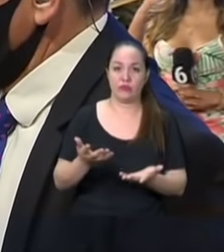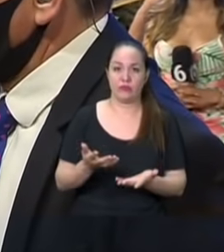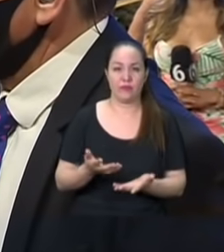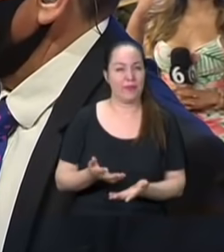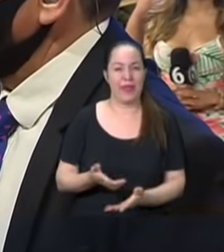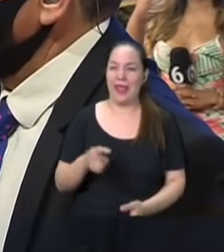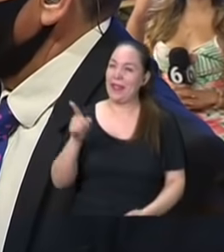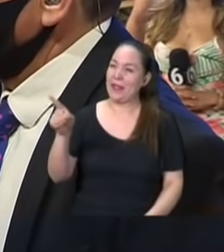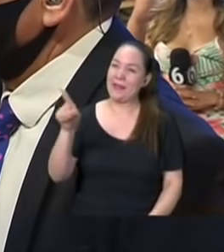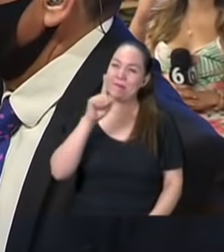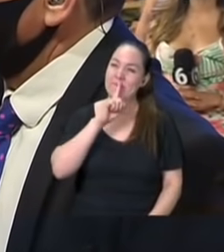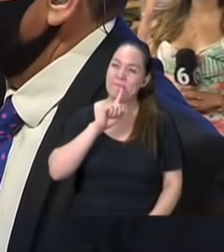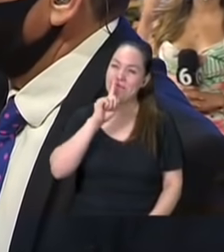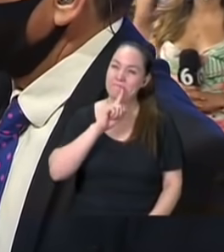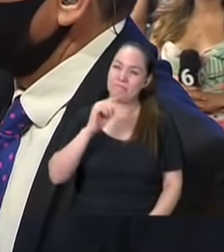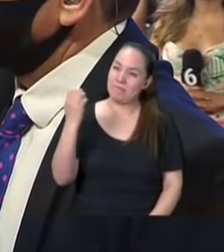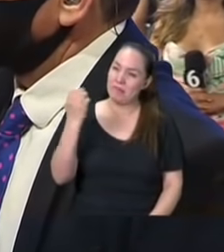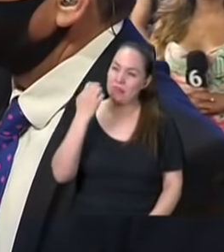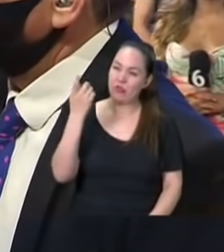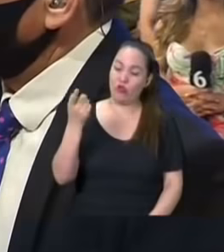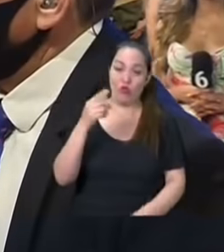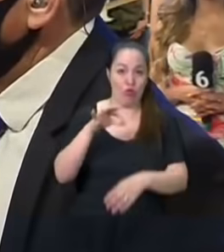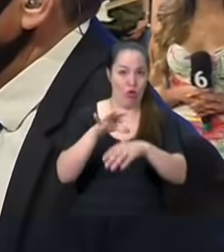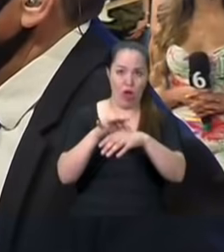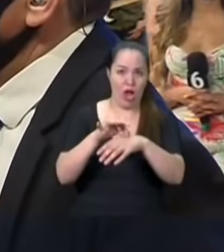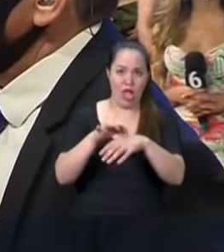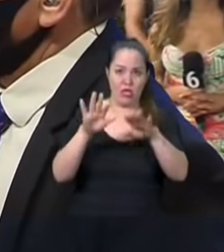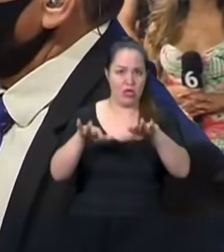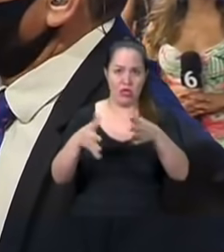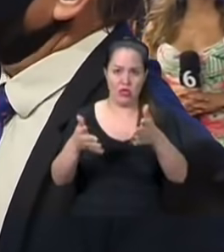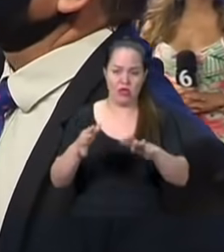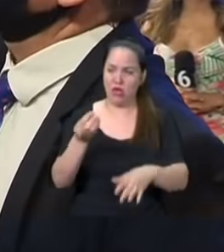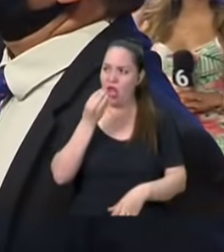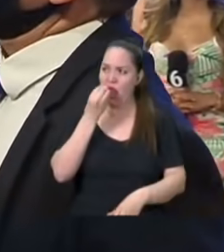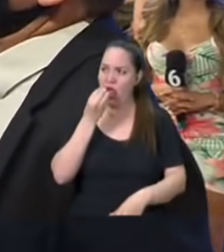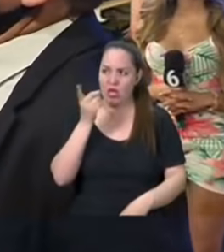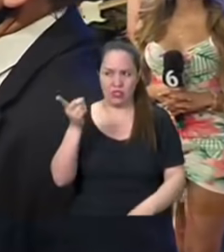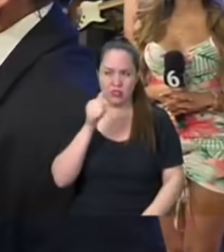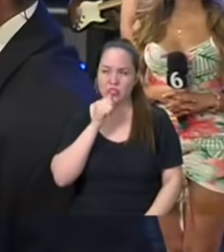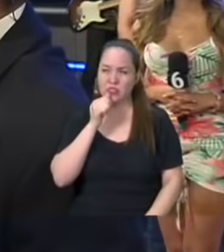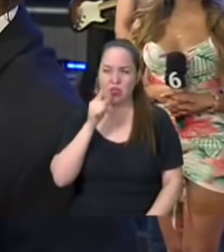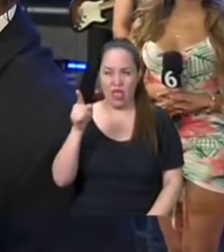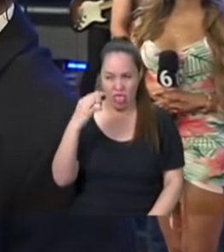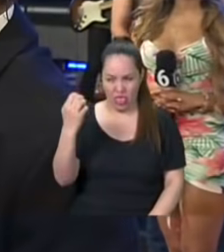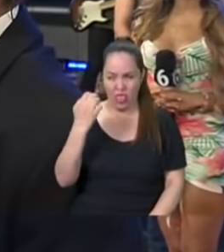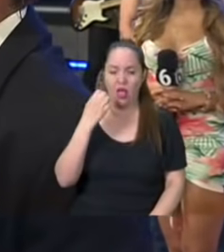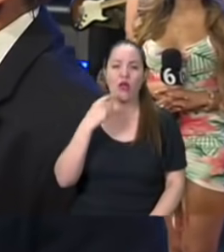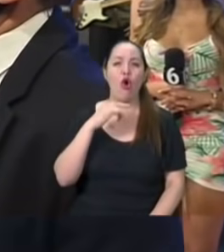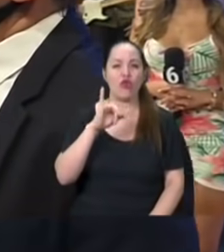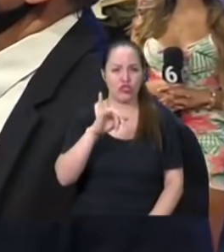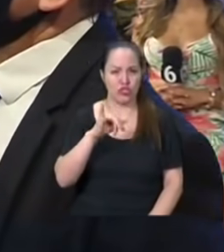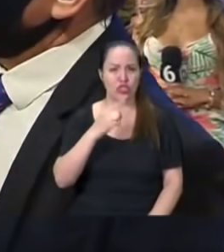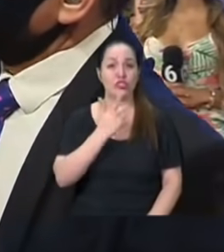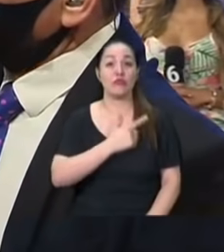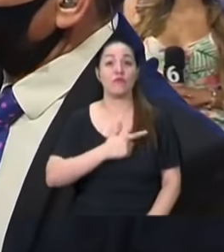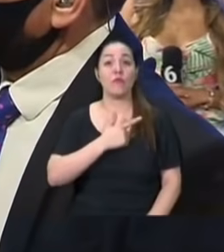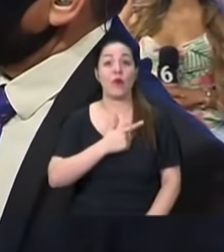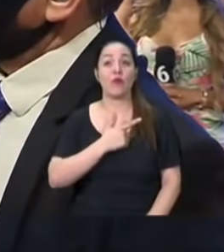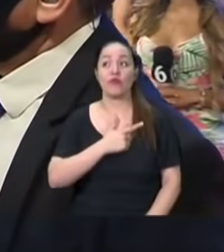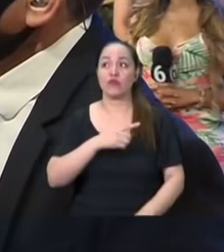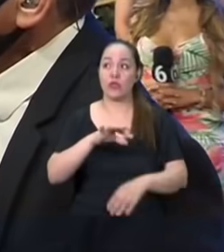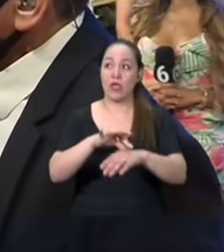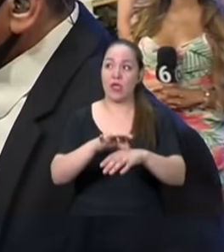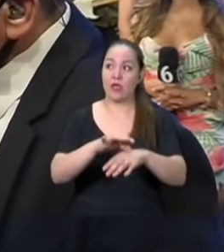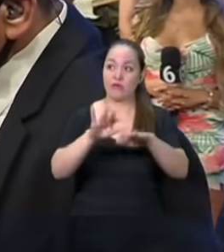carne. No, yo no como carne, pero sí me gusta estar oliendo la carne y estar aventándome unas chevecitas ahí con mi